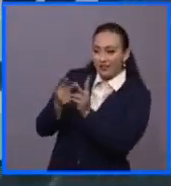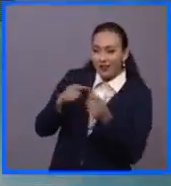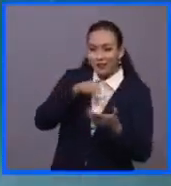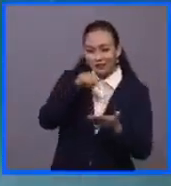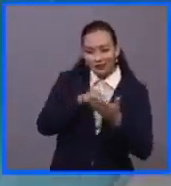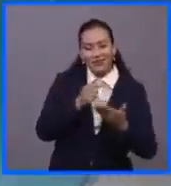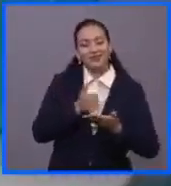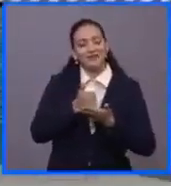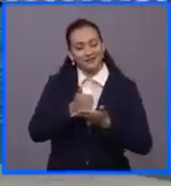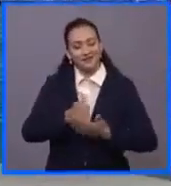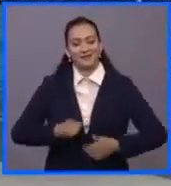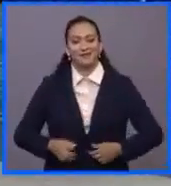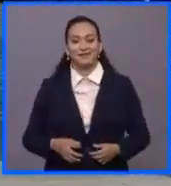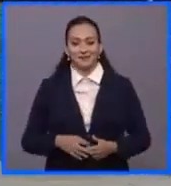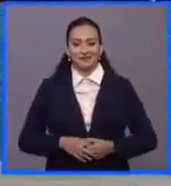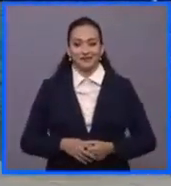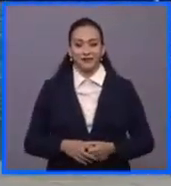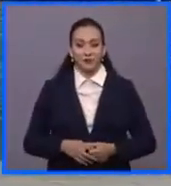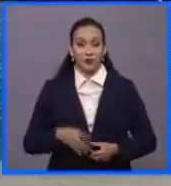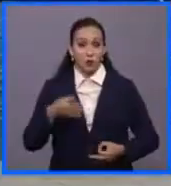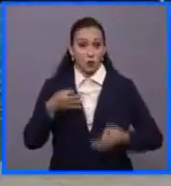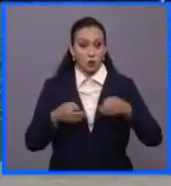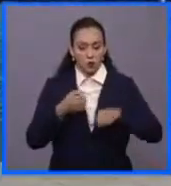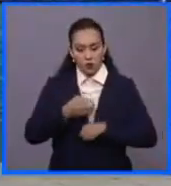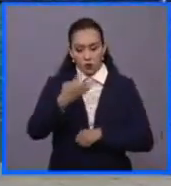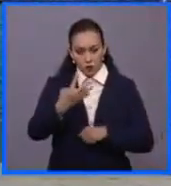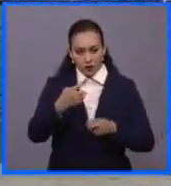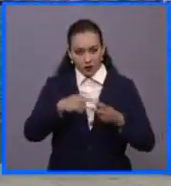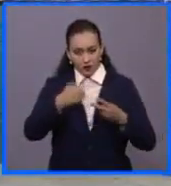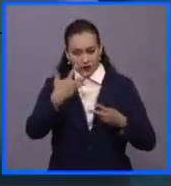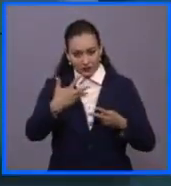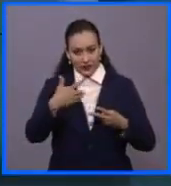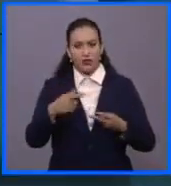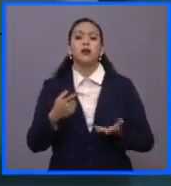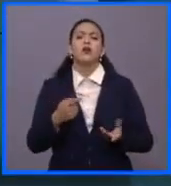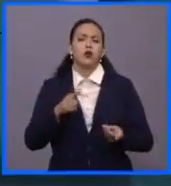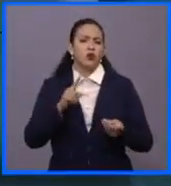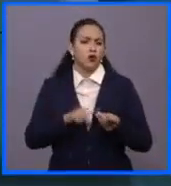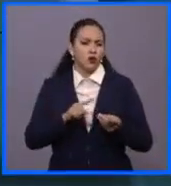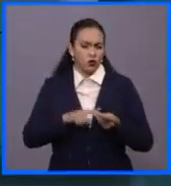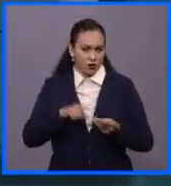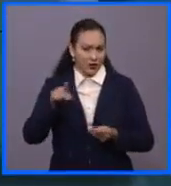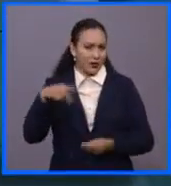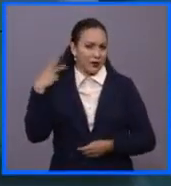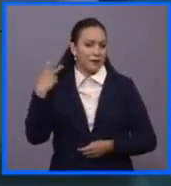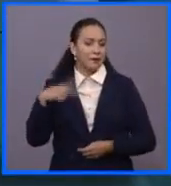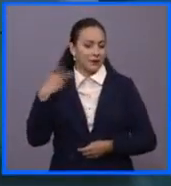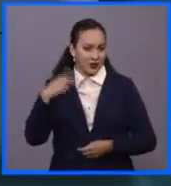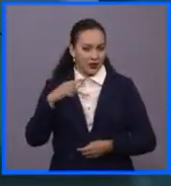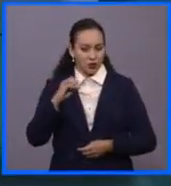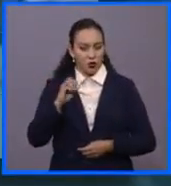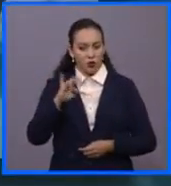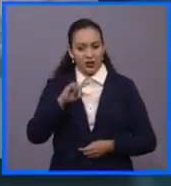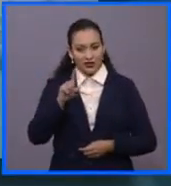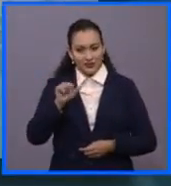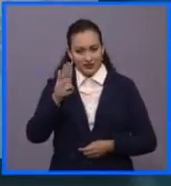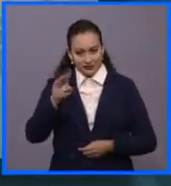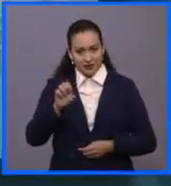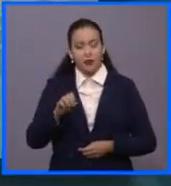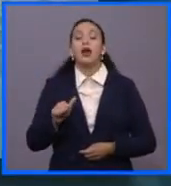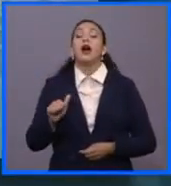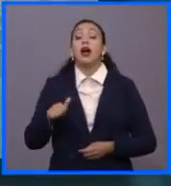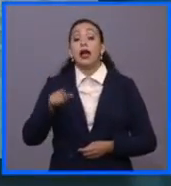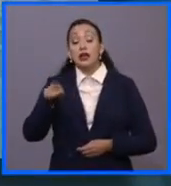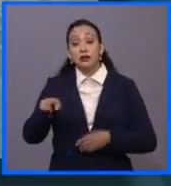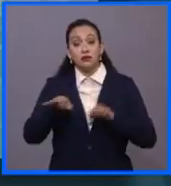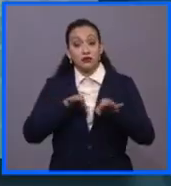administrativo. Los juzgados cuarto y sexto del Distrito Judicial de Orizaba, Veracruz, dejarán de dar servicio